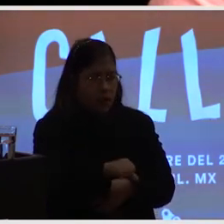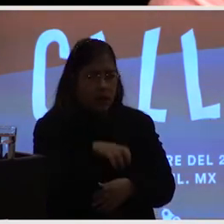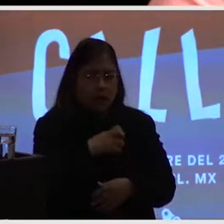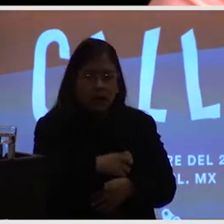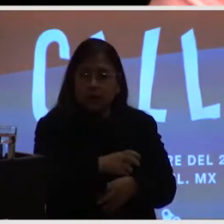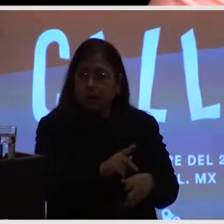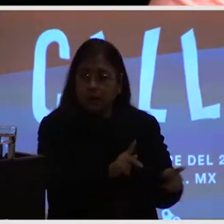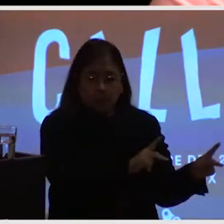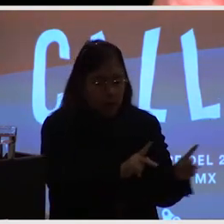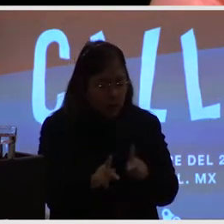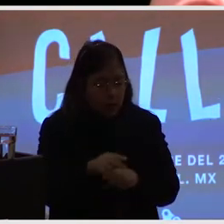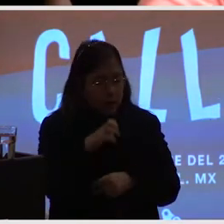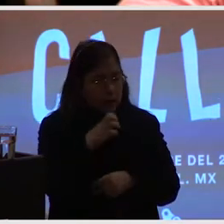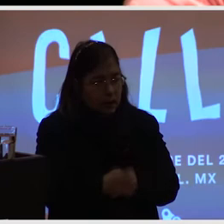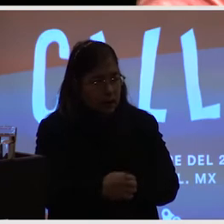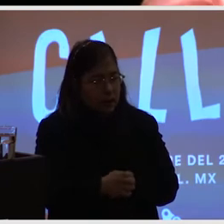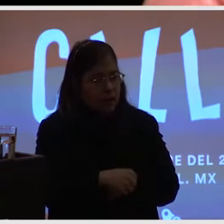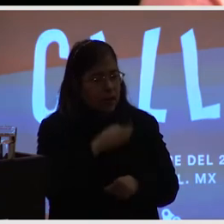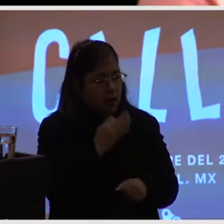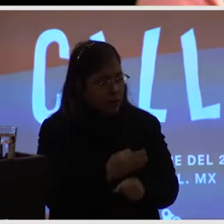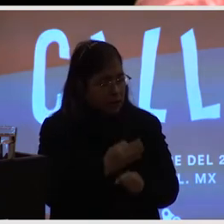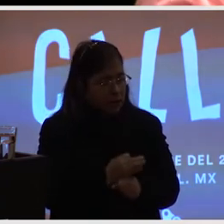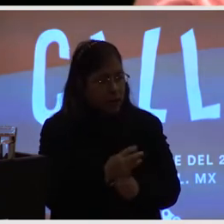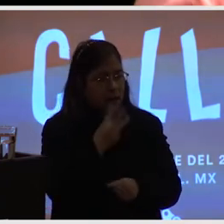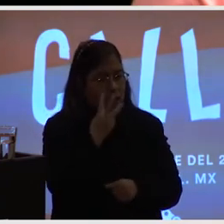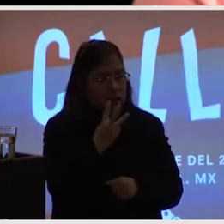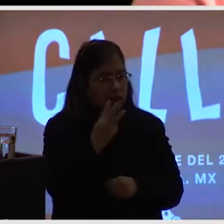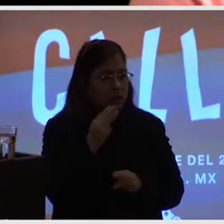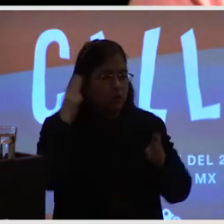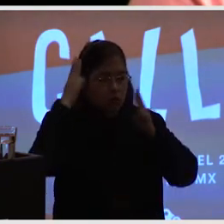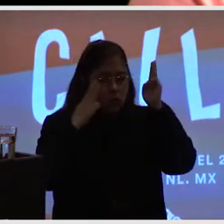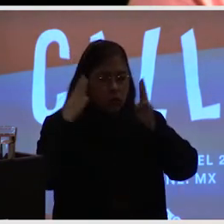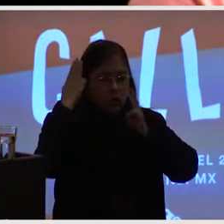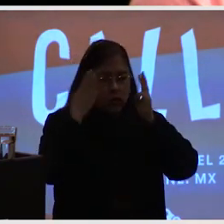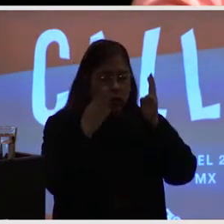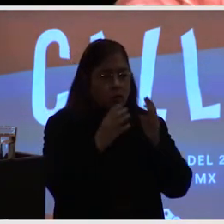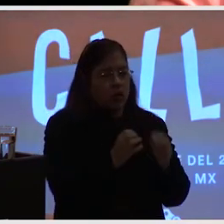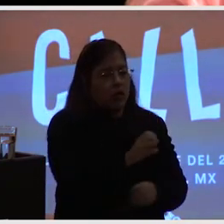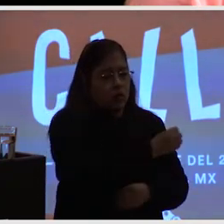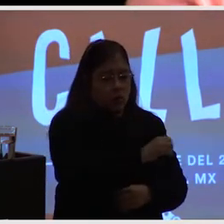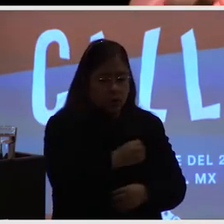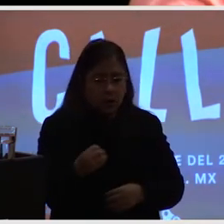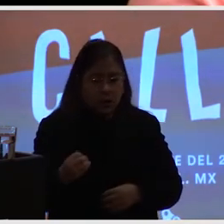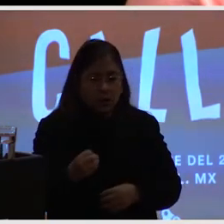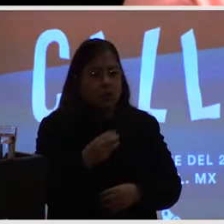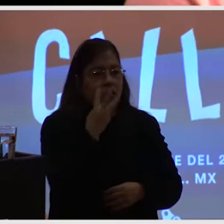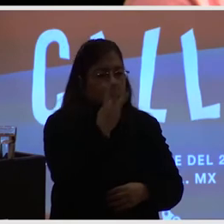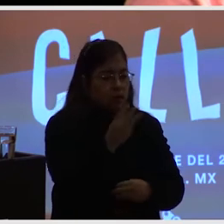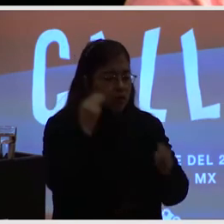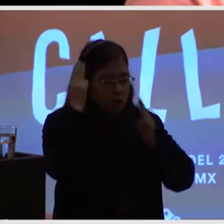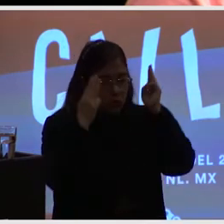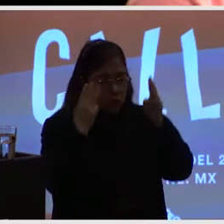este evento es a tres museos que es los museos del organismo que dirige tres museos